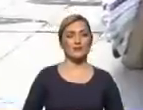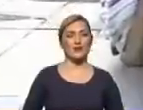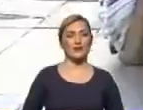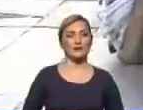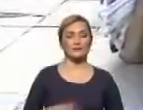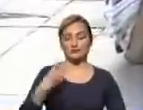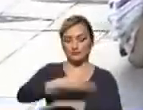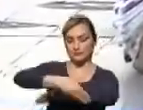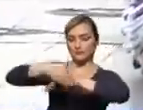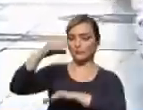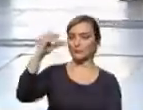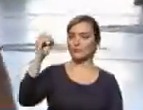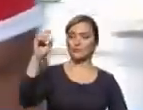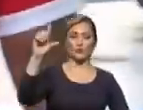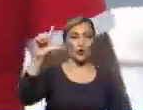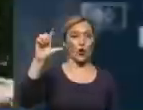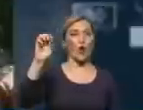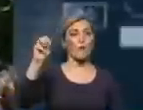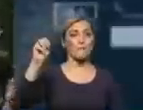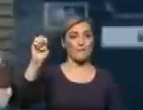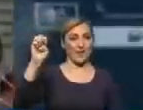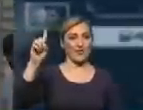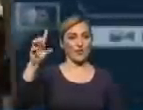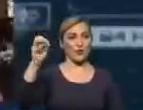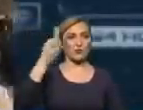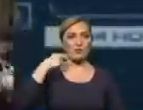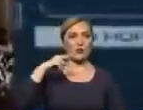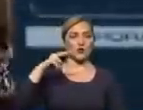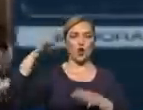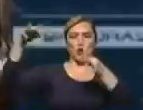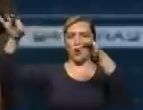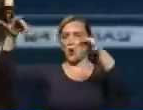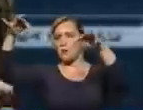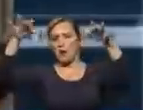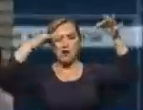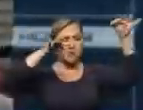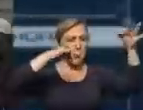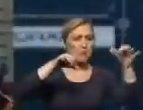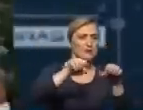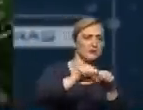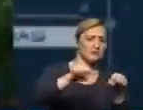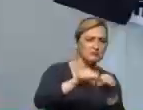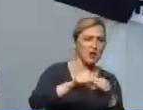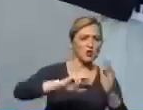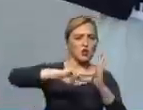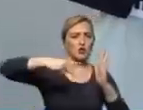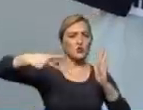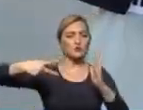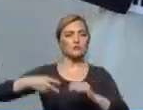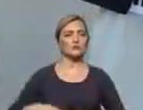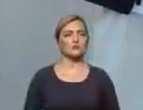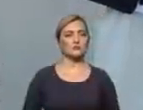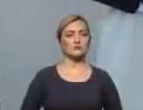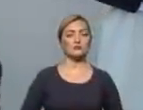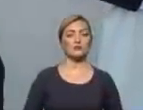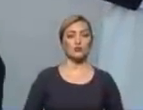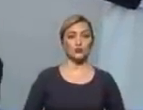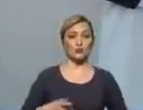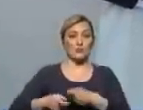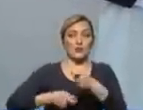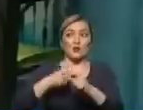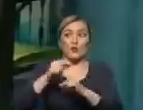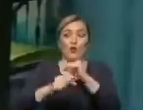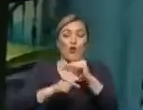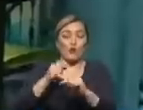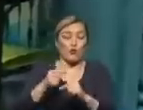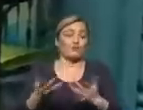Viniendo por la avenida Olmedo, este era el panorama. La venta de ropa, calzado y tecnología atraía a la ciudadanía. Las ventas, sí, por ahí ya se van dando poco